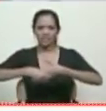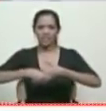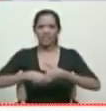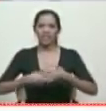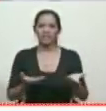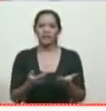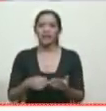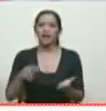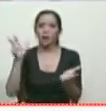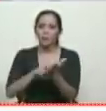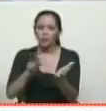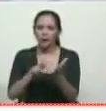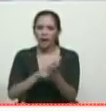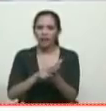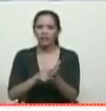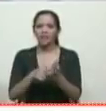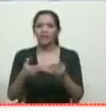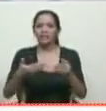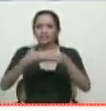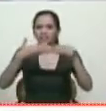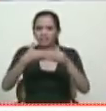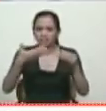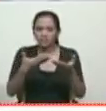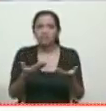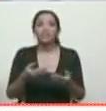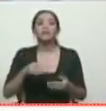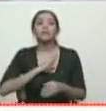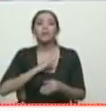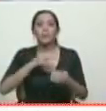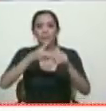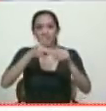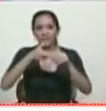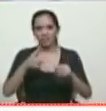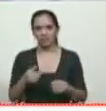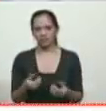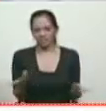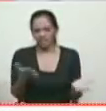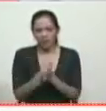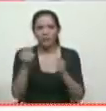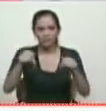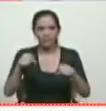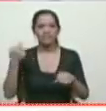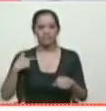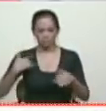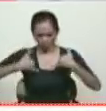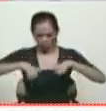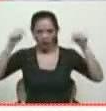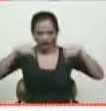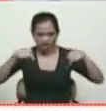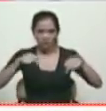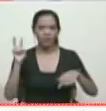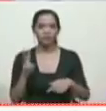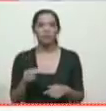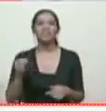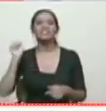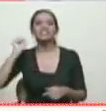activos de PDVSA? ¿Qué va a pasar con los venezolanos que estamos aquí, que si tenemos a nuestros hijos aquí, que si